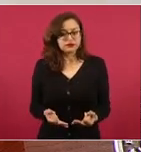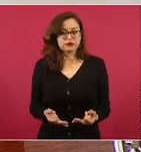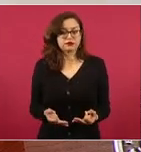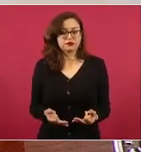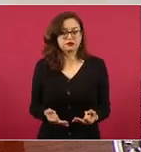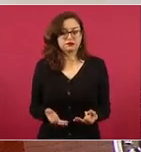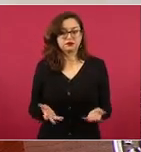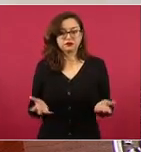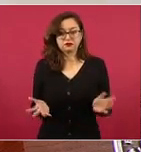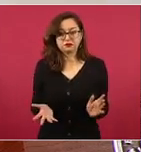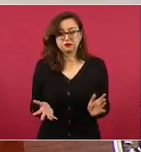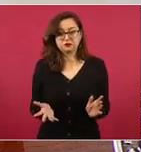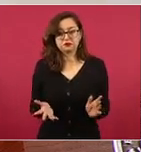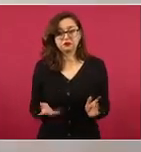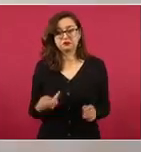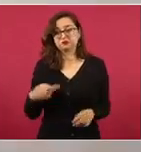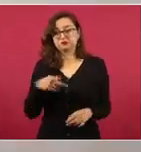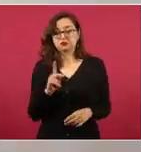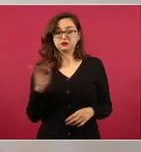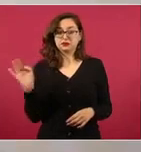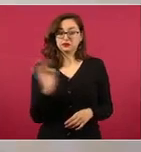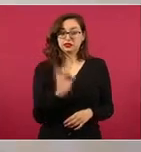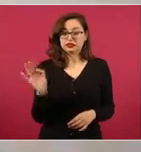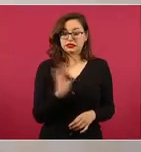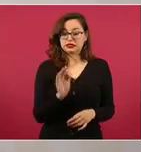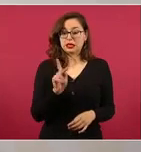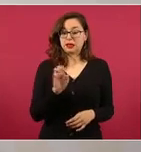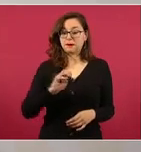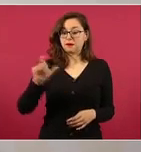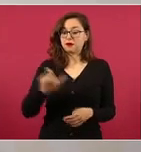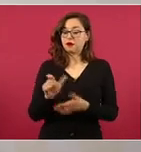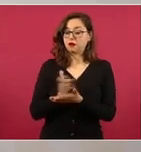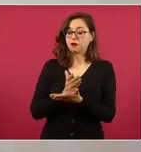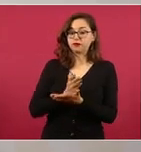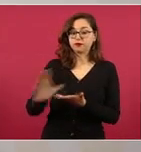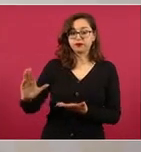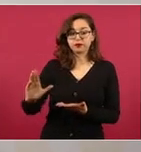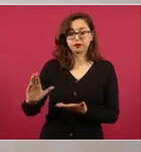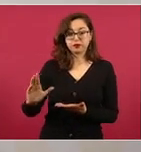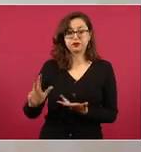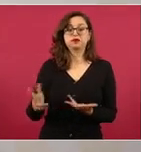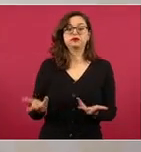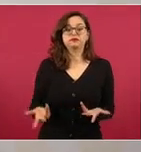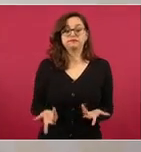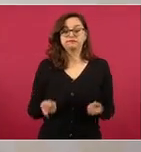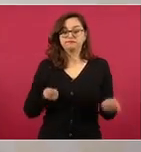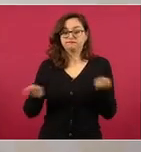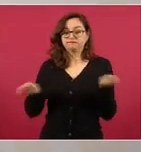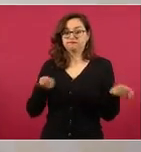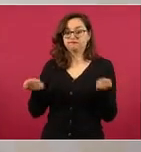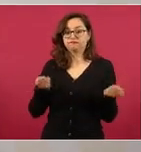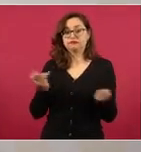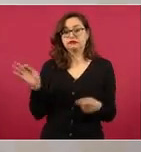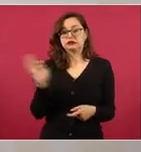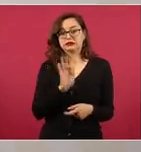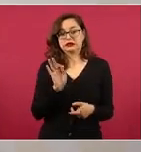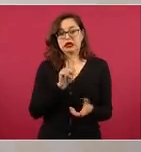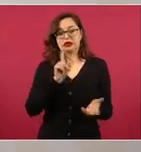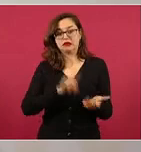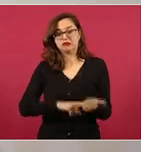pueden, no estoy diciendo que ellos lo vayan a hacer, pero suele pasar de que